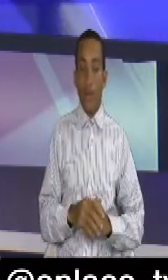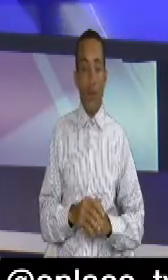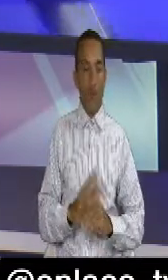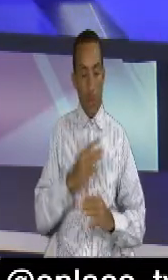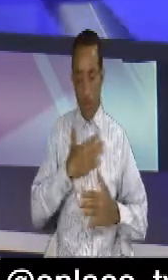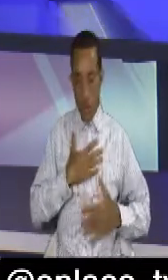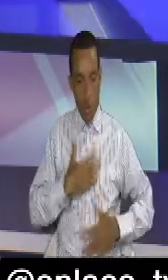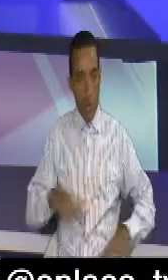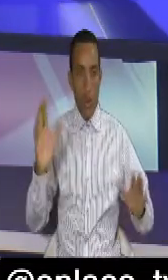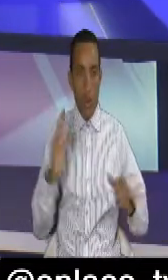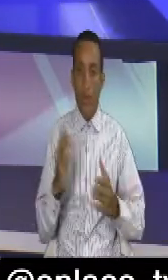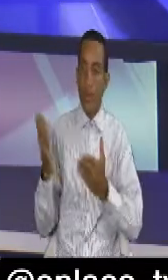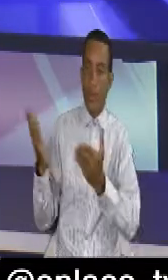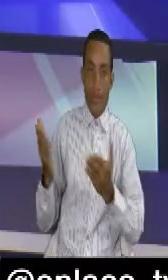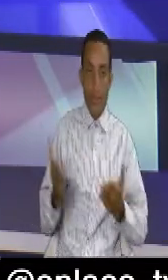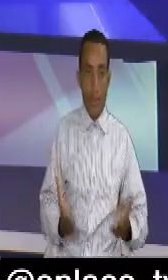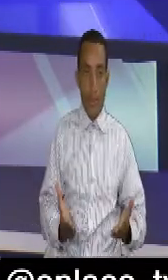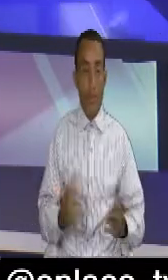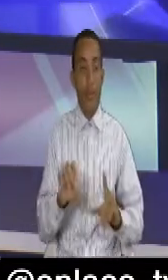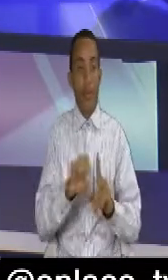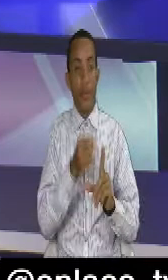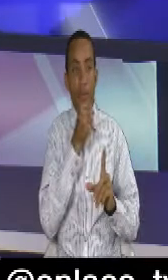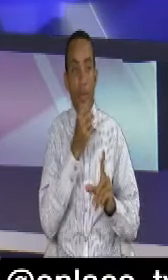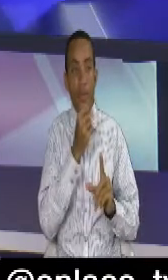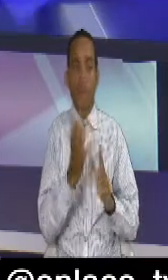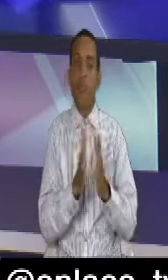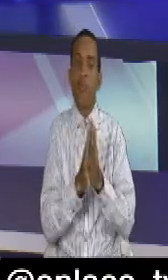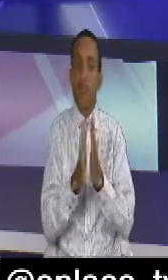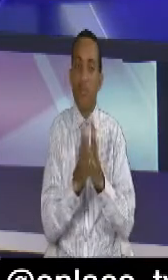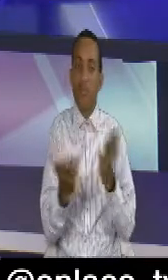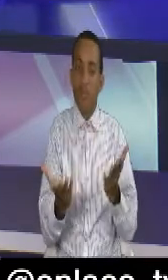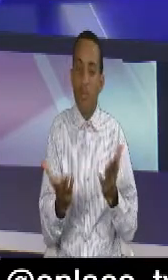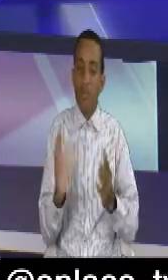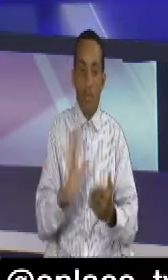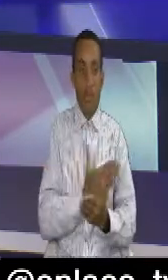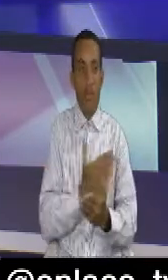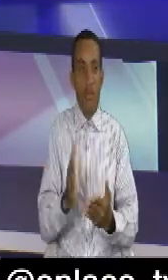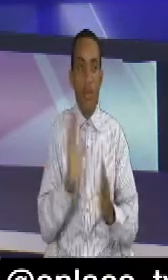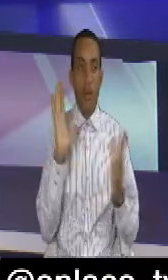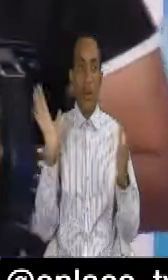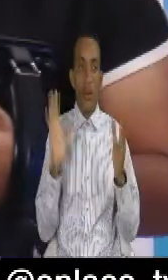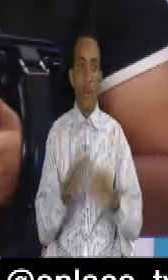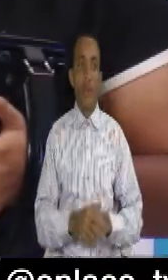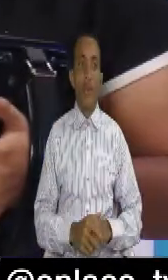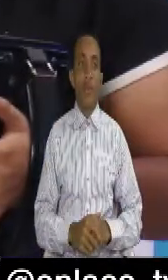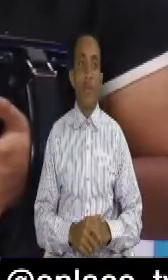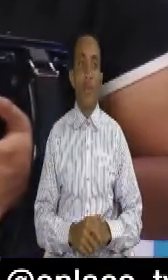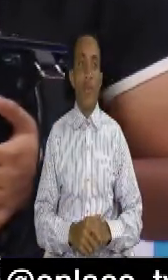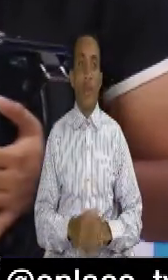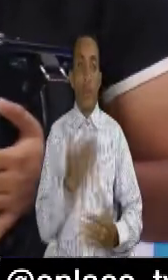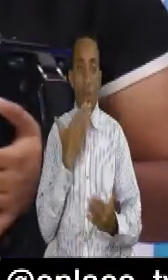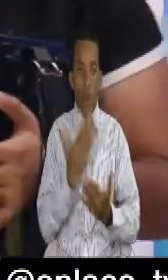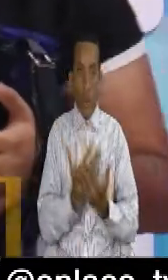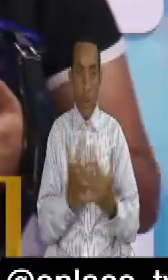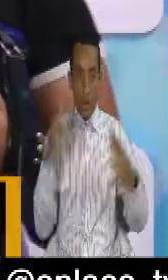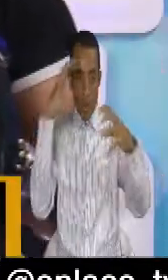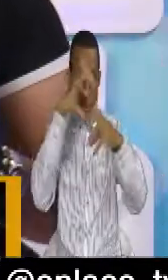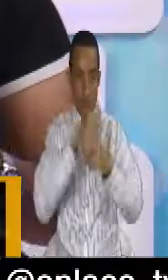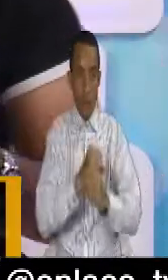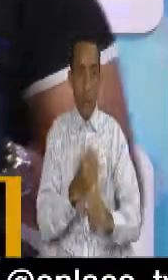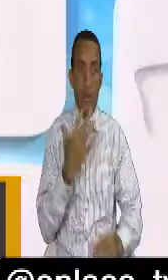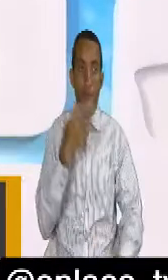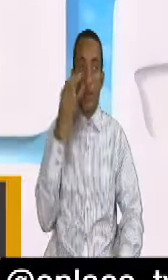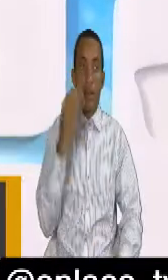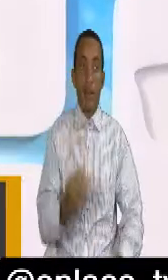Poncho, bienvenidos a Enlace Noticias y hablemos un poco acerca de este trabajo musical. Bueno, buenas noches, de verdad que